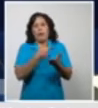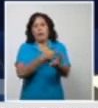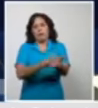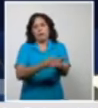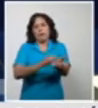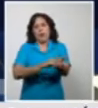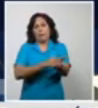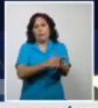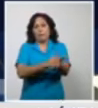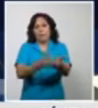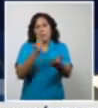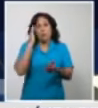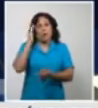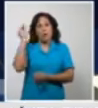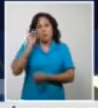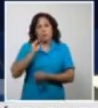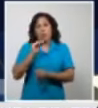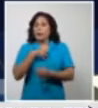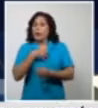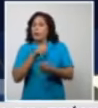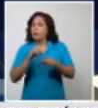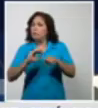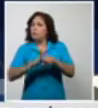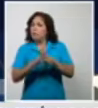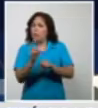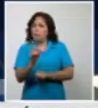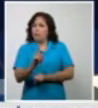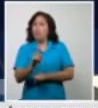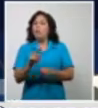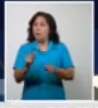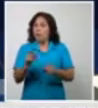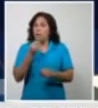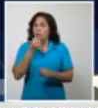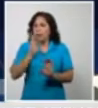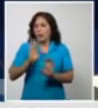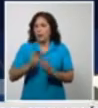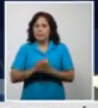permite detectarlo como tal. Ahora,